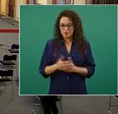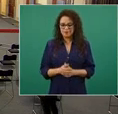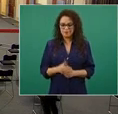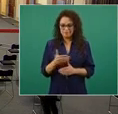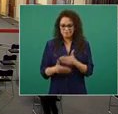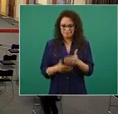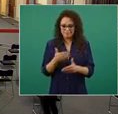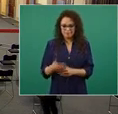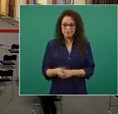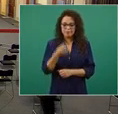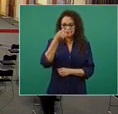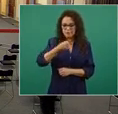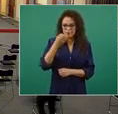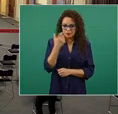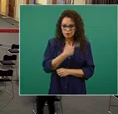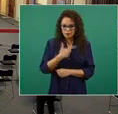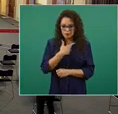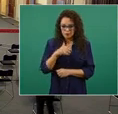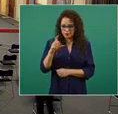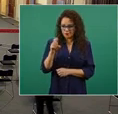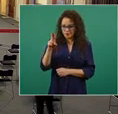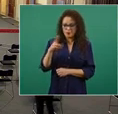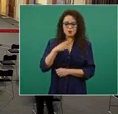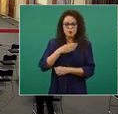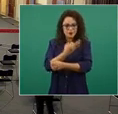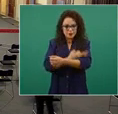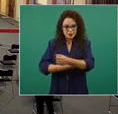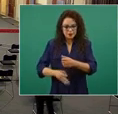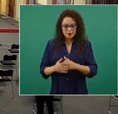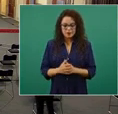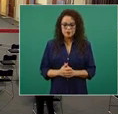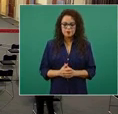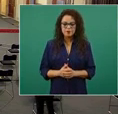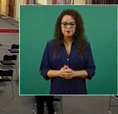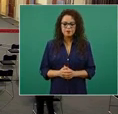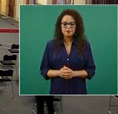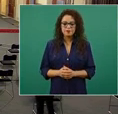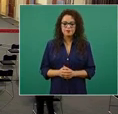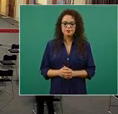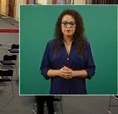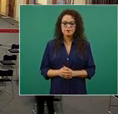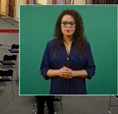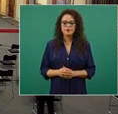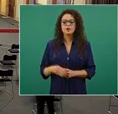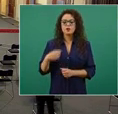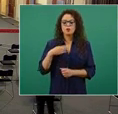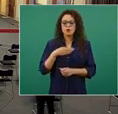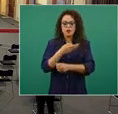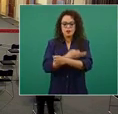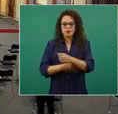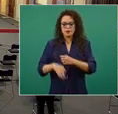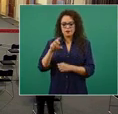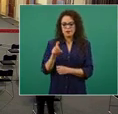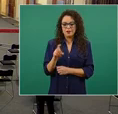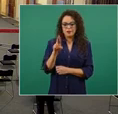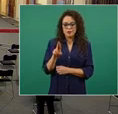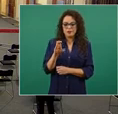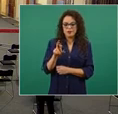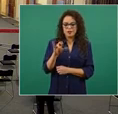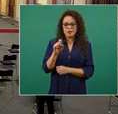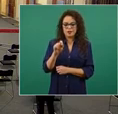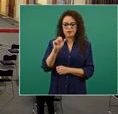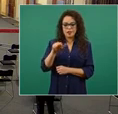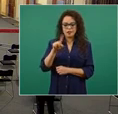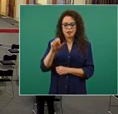mucho gusto al doctor. Buena tarde, doctor. Muy buenas tardes, doctor Cristian Zaragoza, muchas gracias. Un